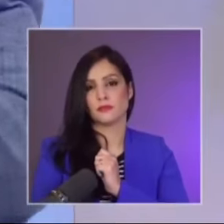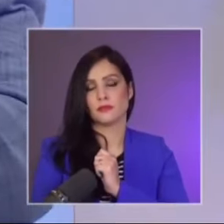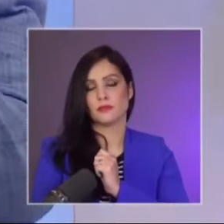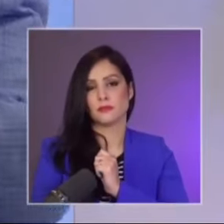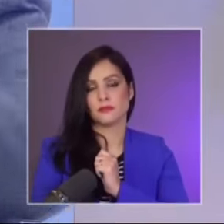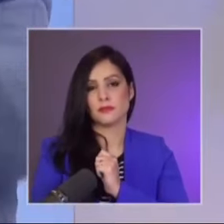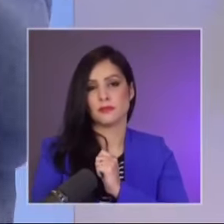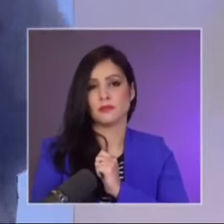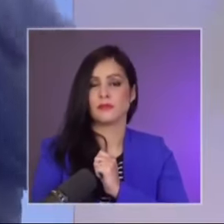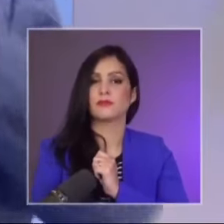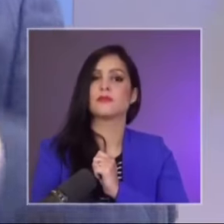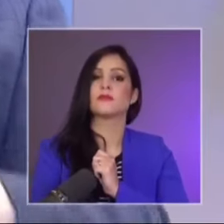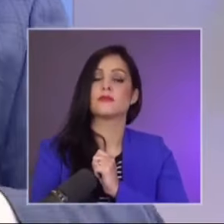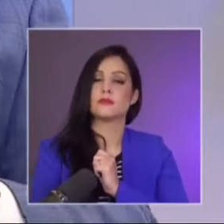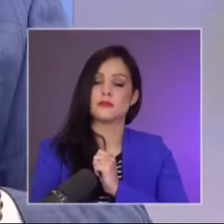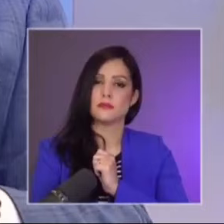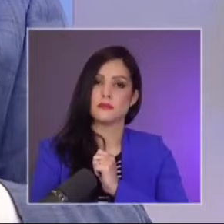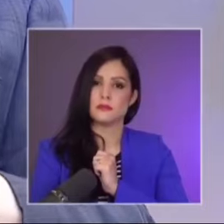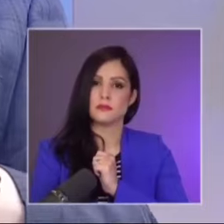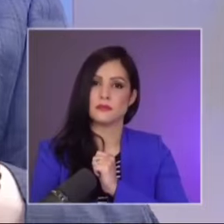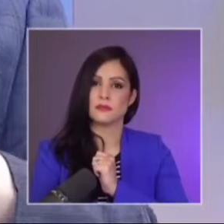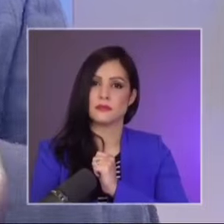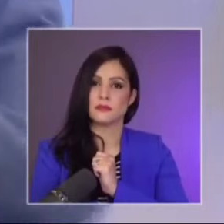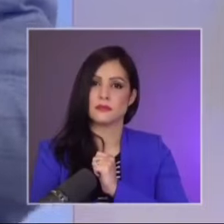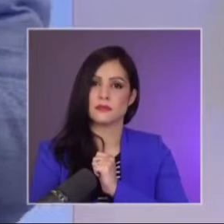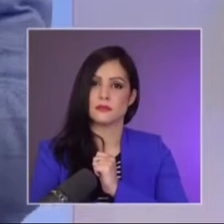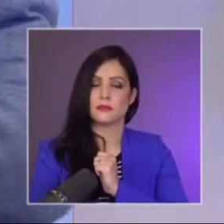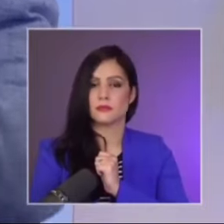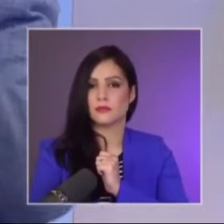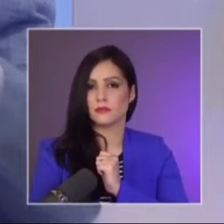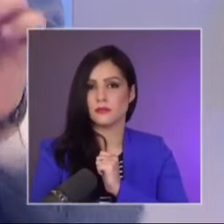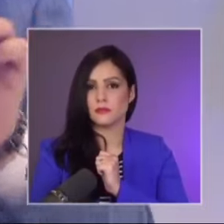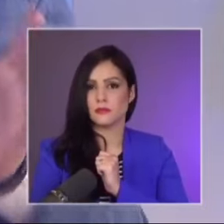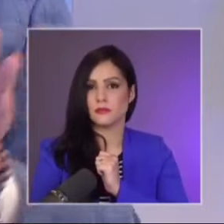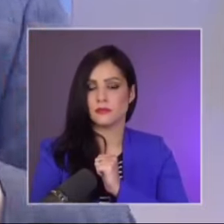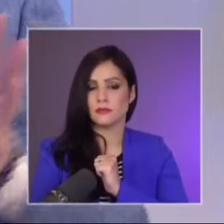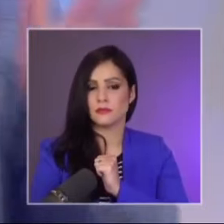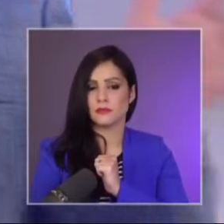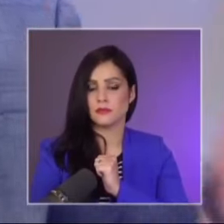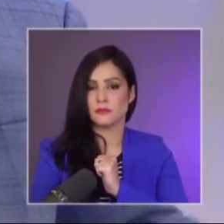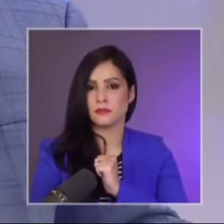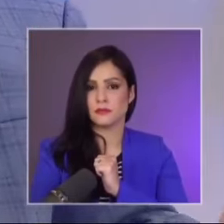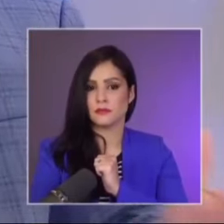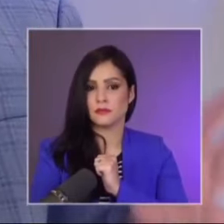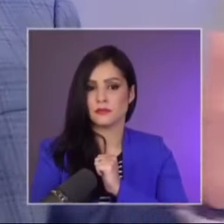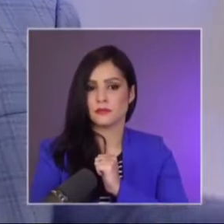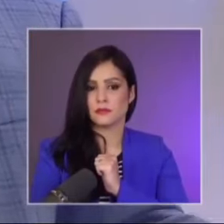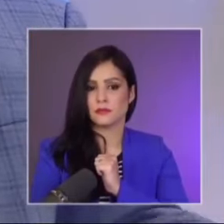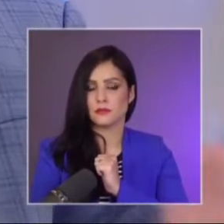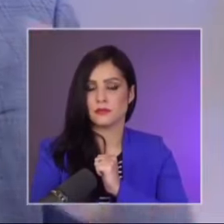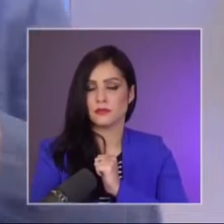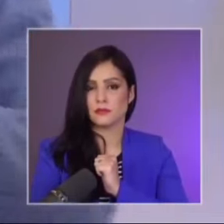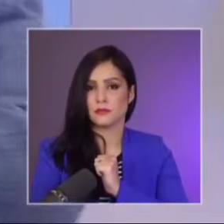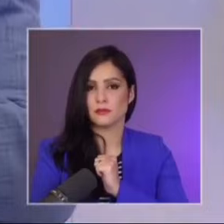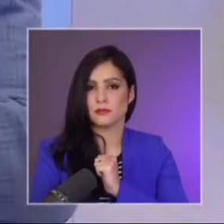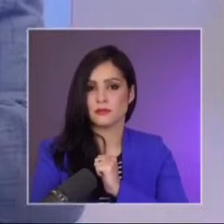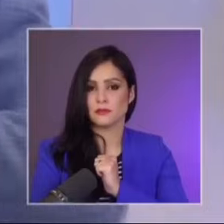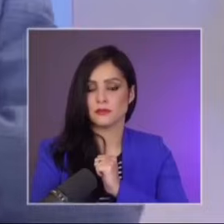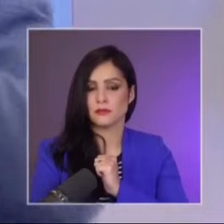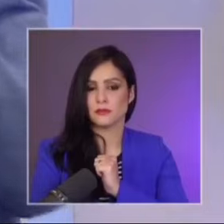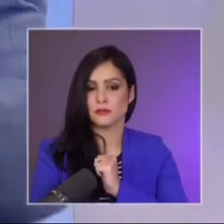o parque del este con una acción similar reclamando 20,000 tareitas 20,000 tareitas